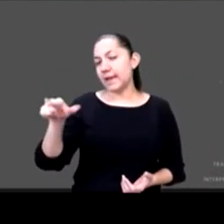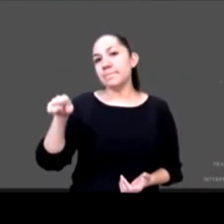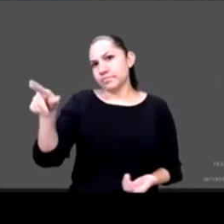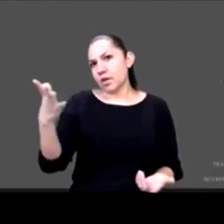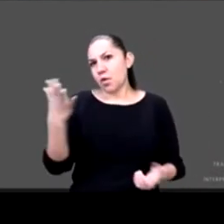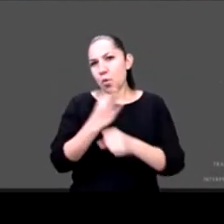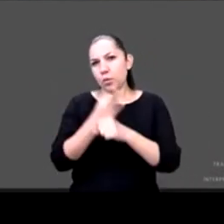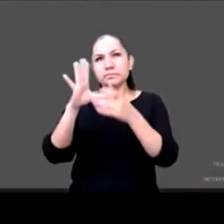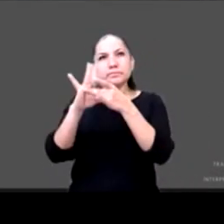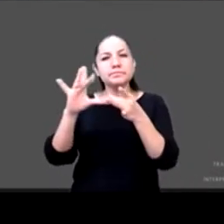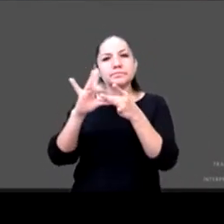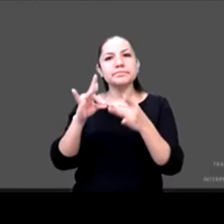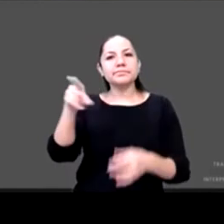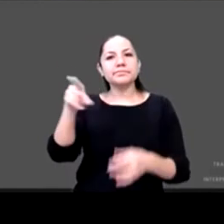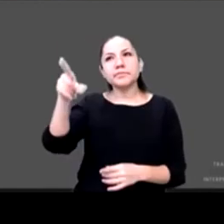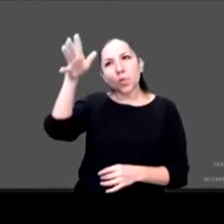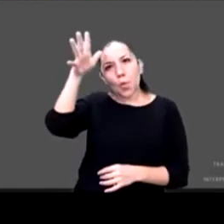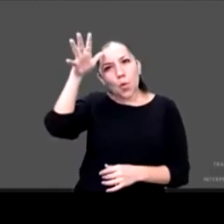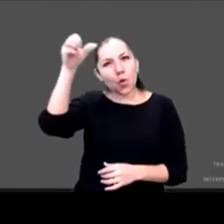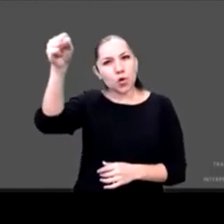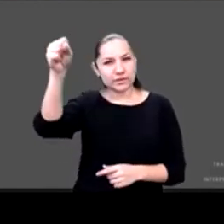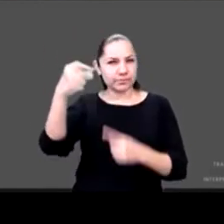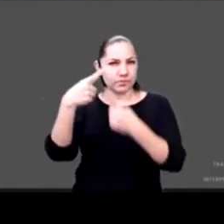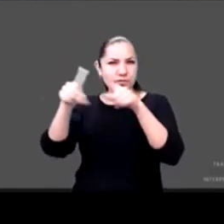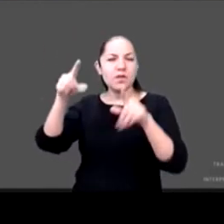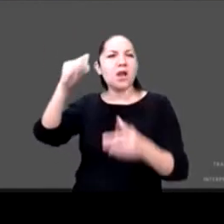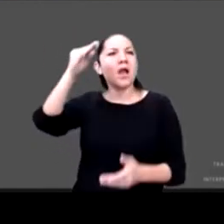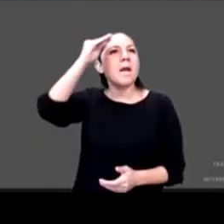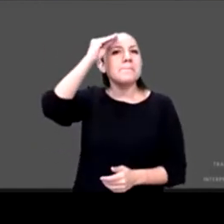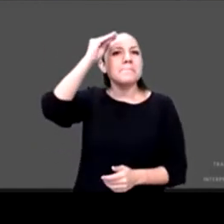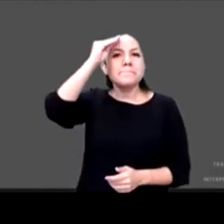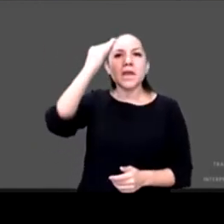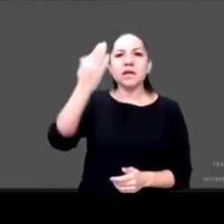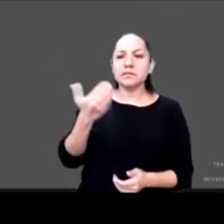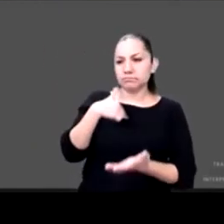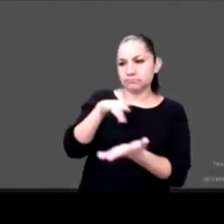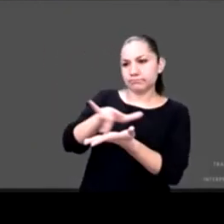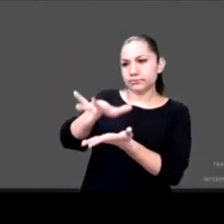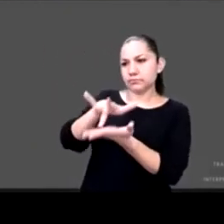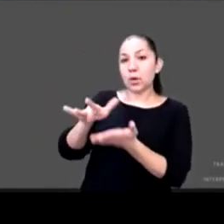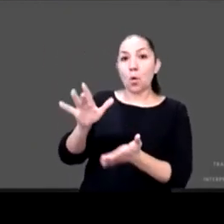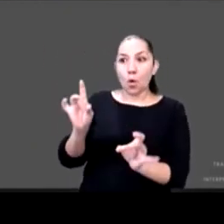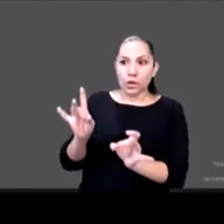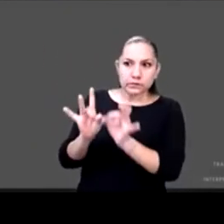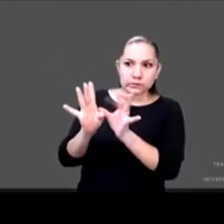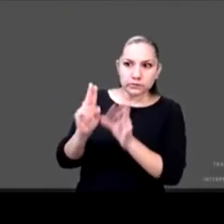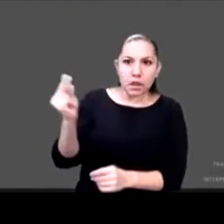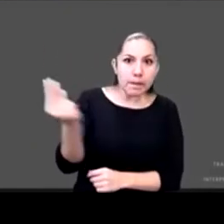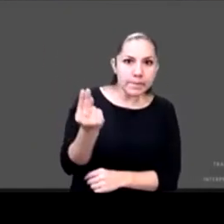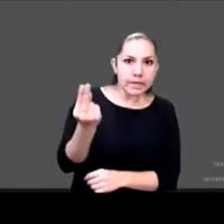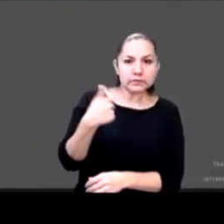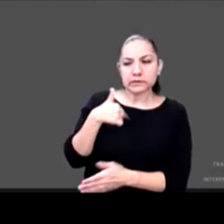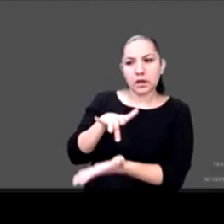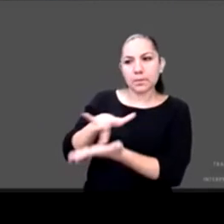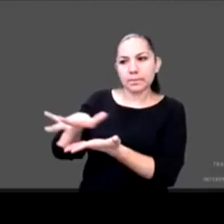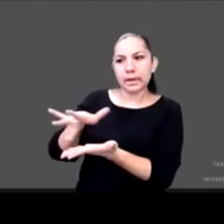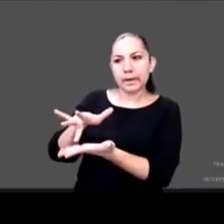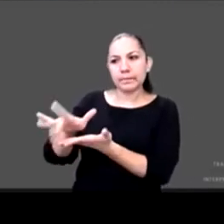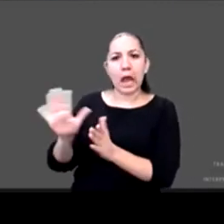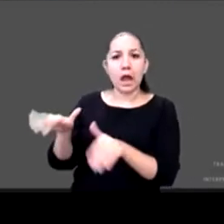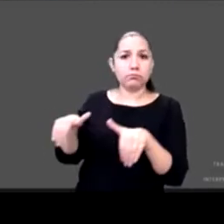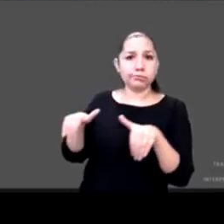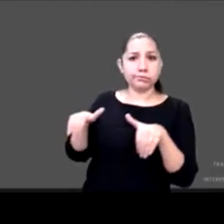asistencia y proporcionar algunos servicios, por ejemplo, de emergencia, que en estos casos también se requieren, sino cómo vamos creando en